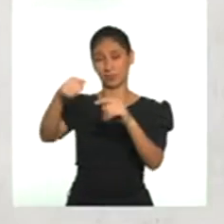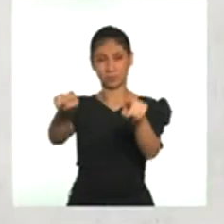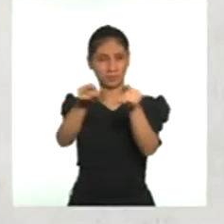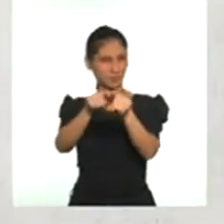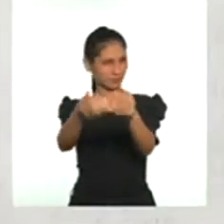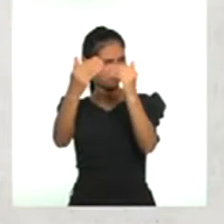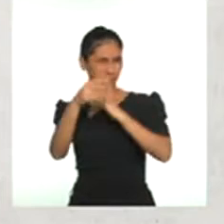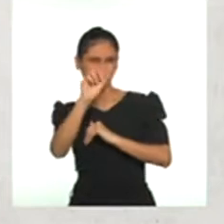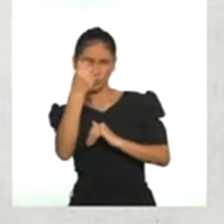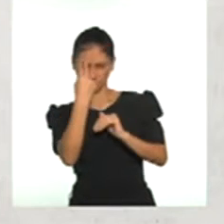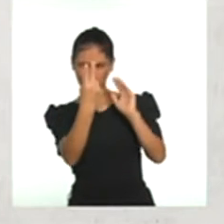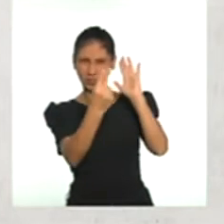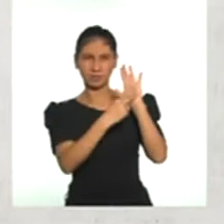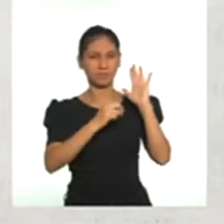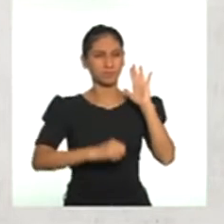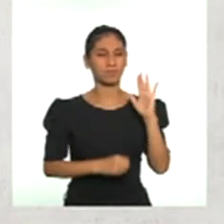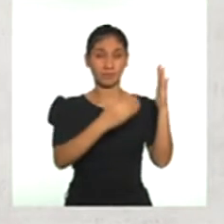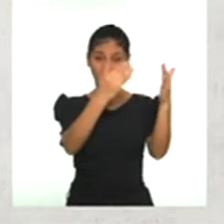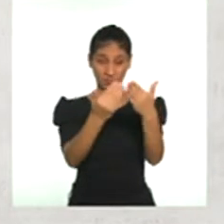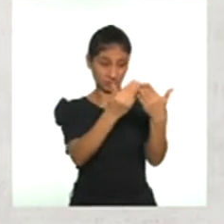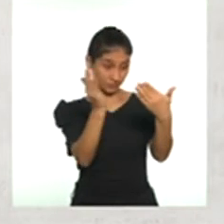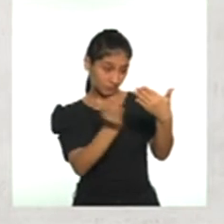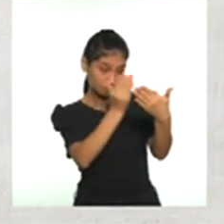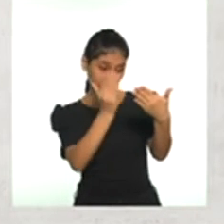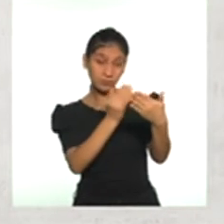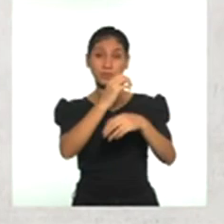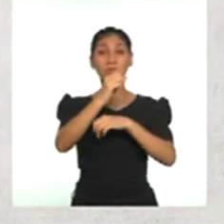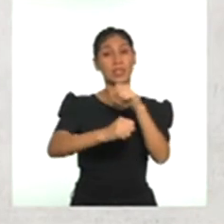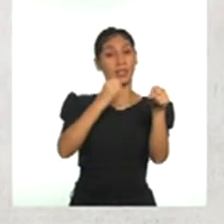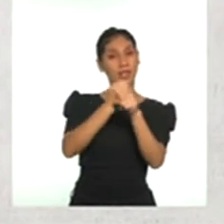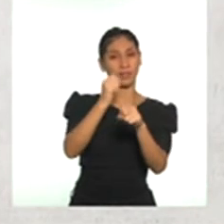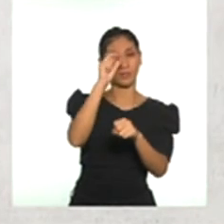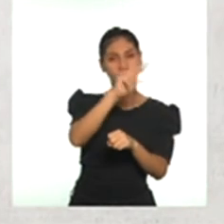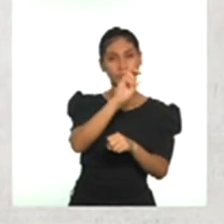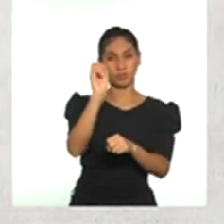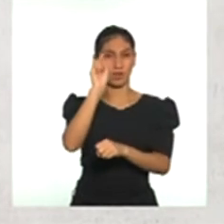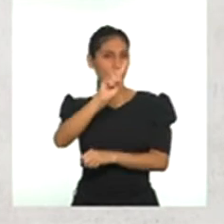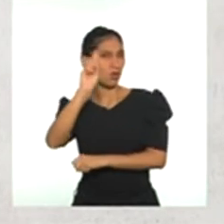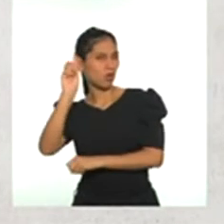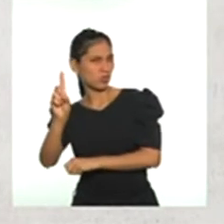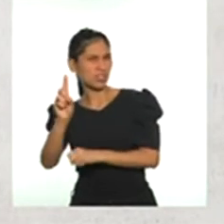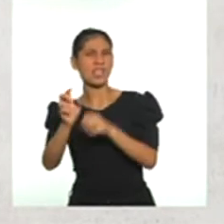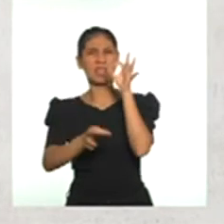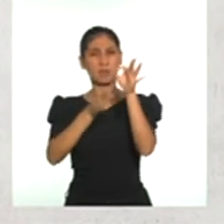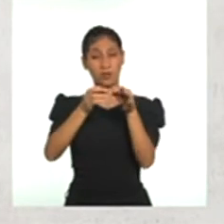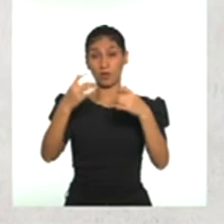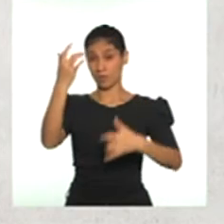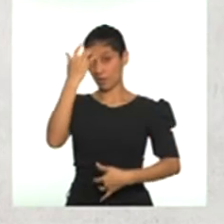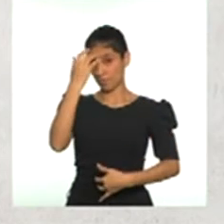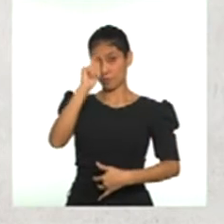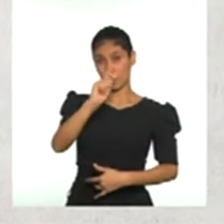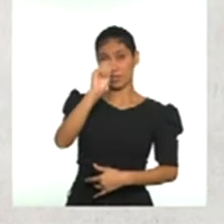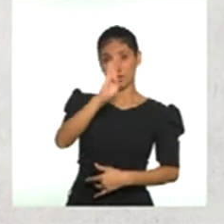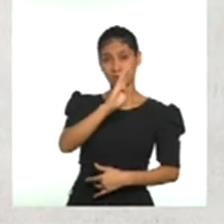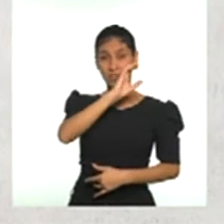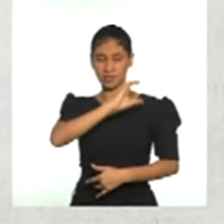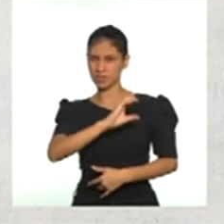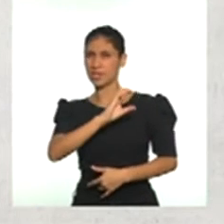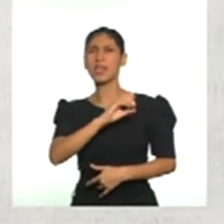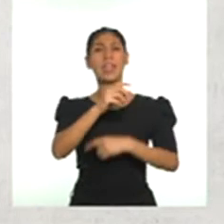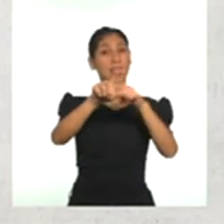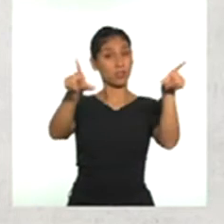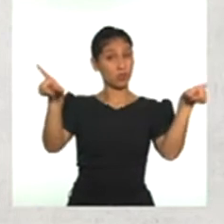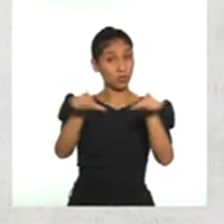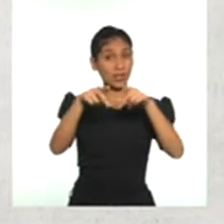de ellas. En un estudio publicado en el año 2011 por el Ministerio de Salud sobre la tuberculosis en comunidades